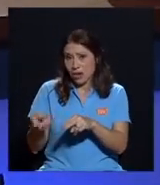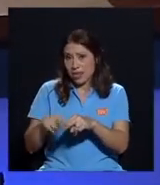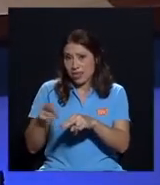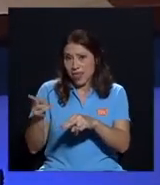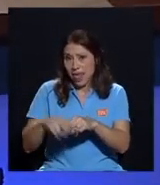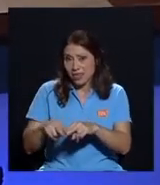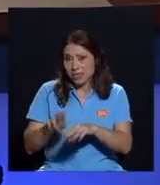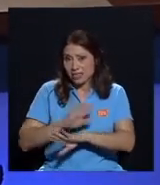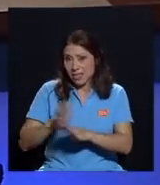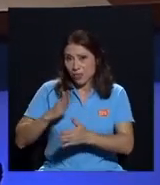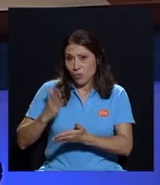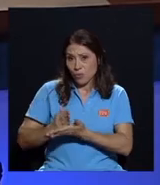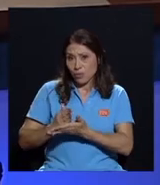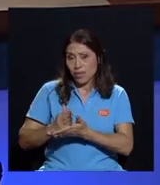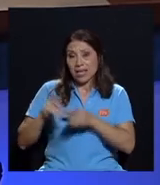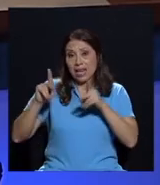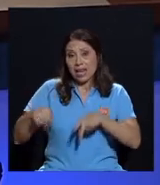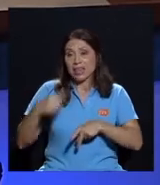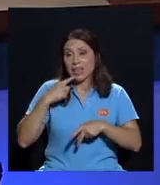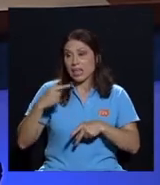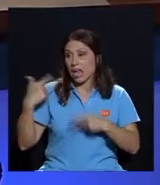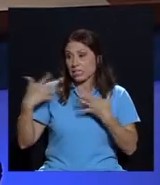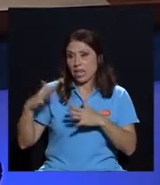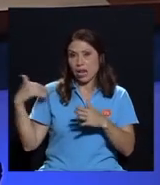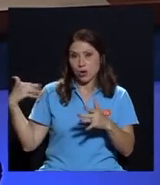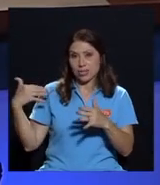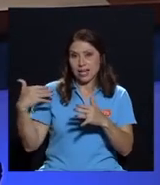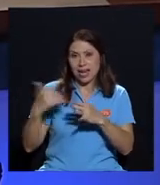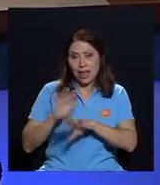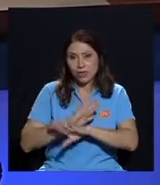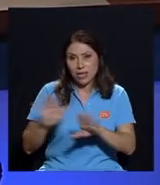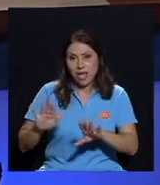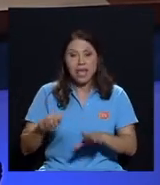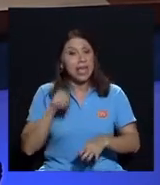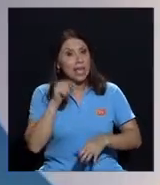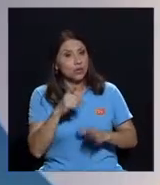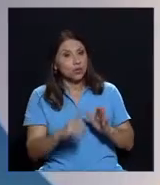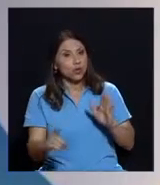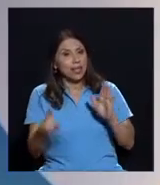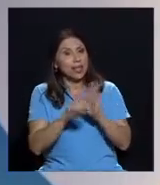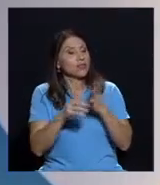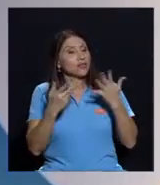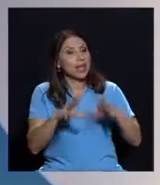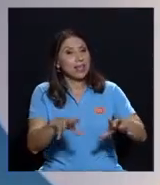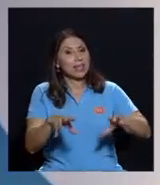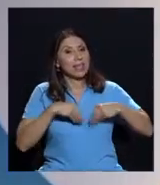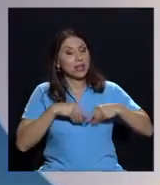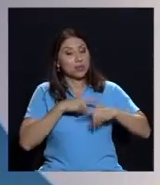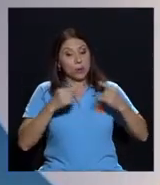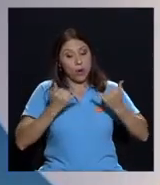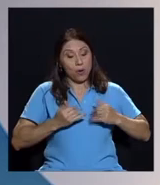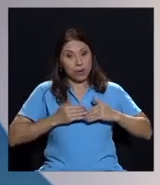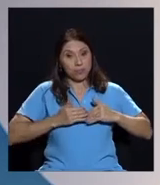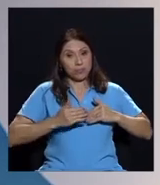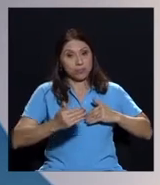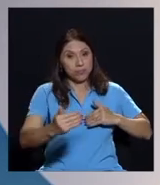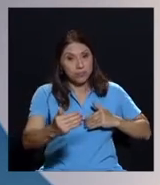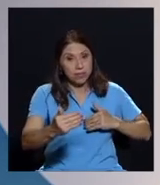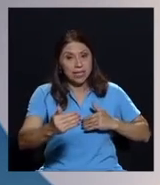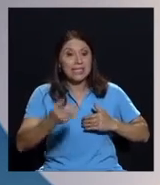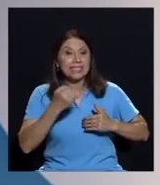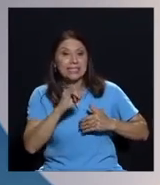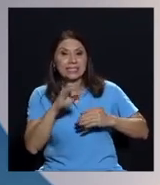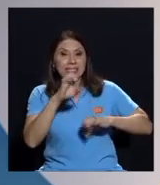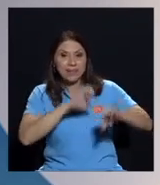diría lo que se ha ganado se ganó pero no se ha gastado esos son derechos adquiridos pero para adelante incluso vía de evaluación de